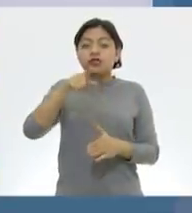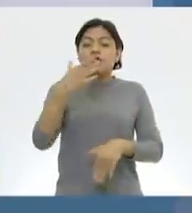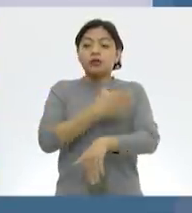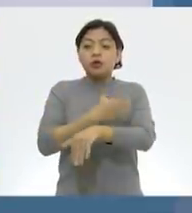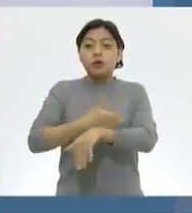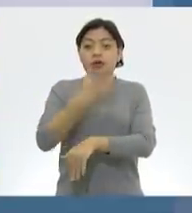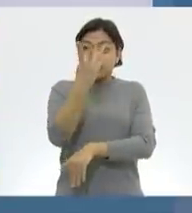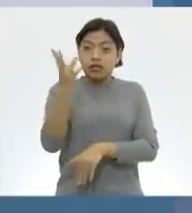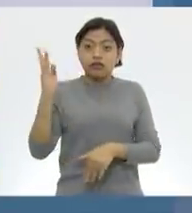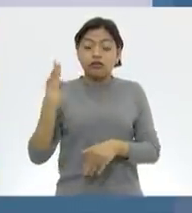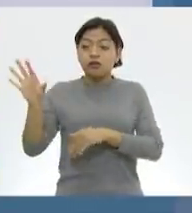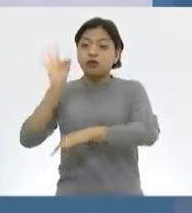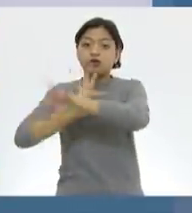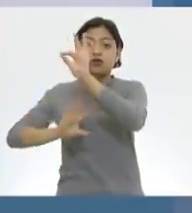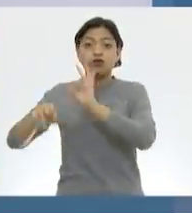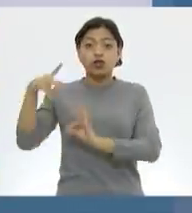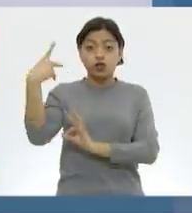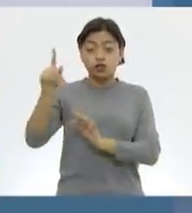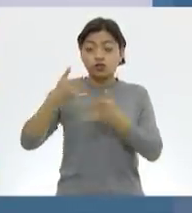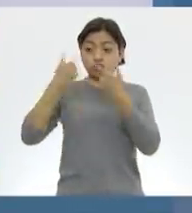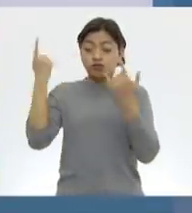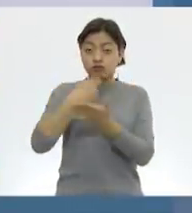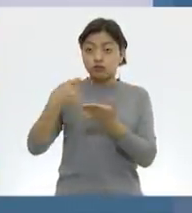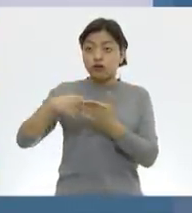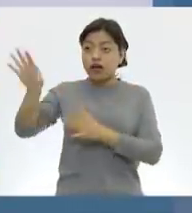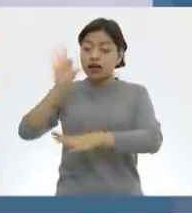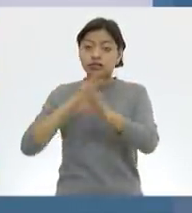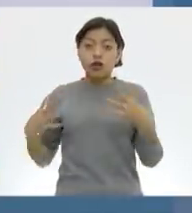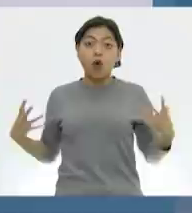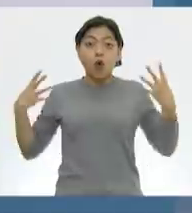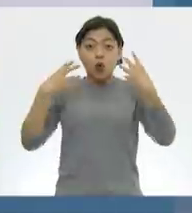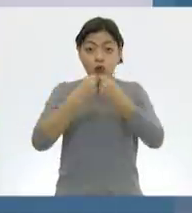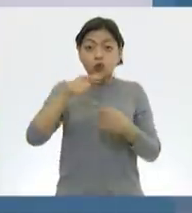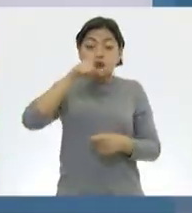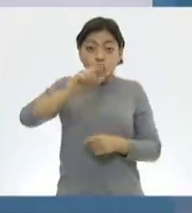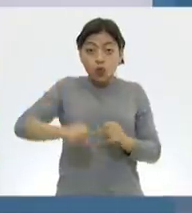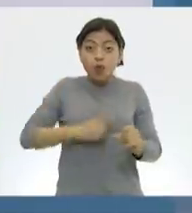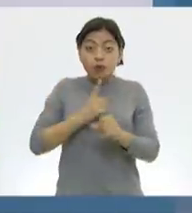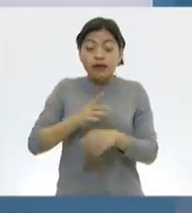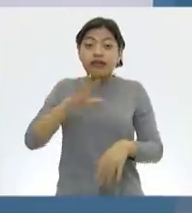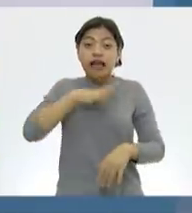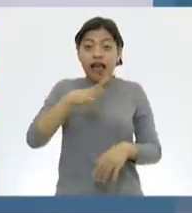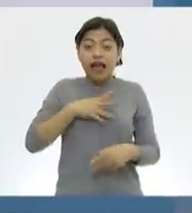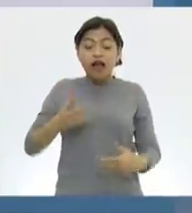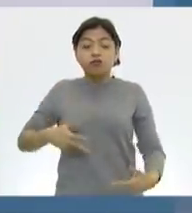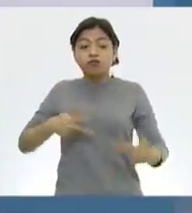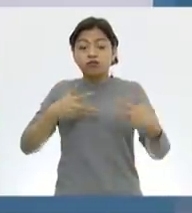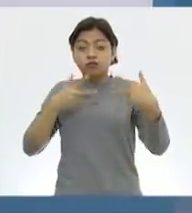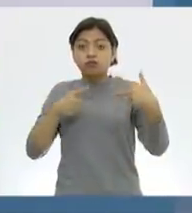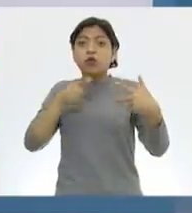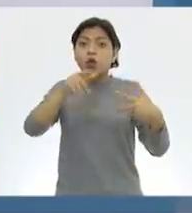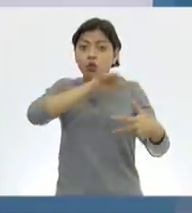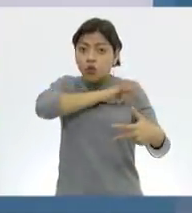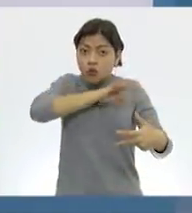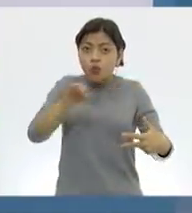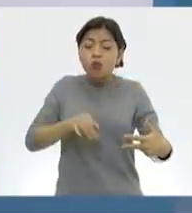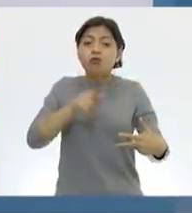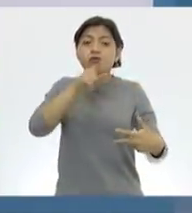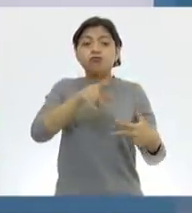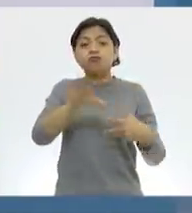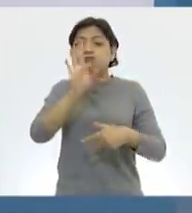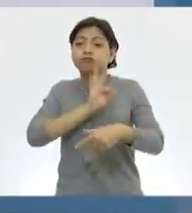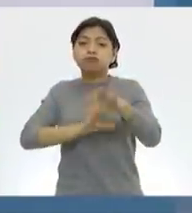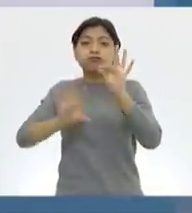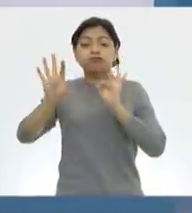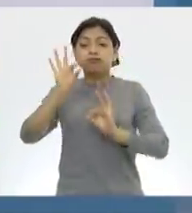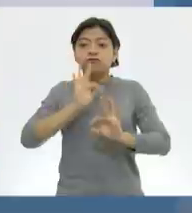sus compañeros. Y si has tenido oportunidad de reunirte en forma virtual con tus compañeros, podrían armar una